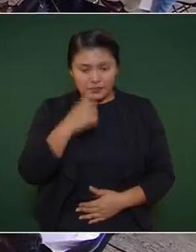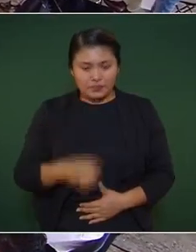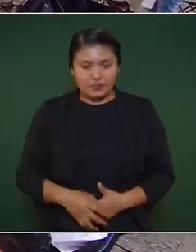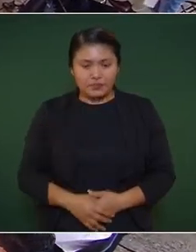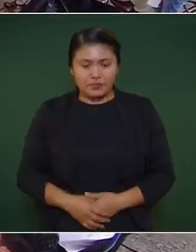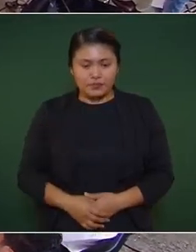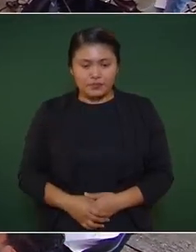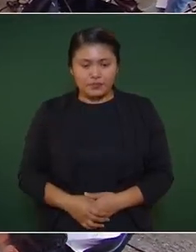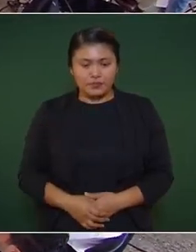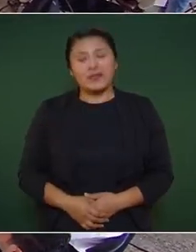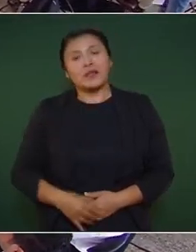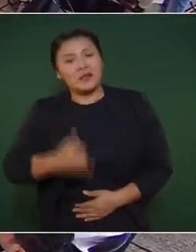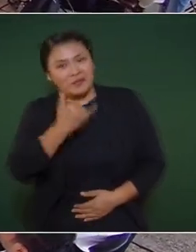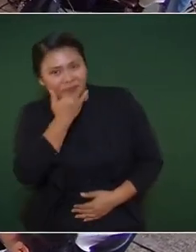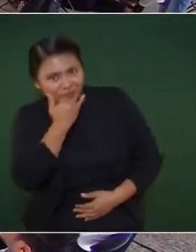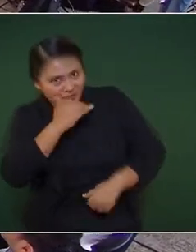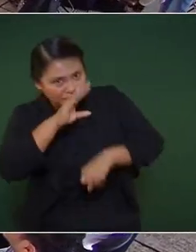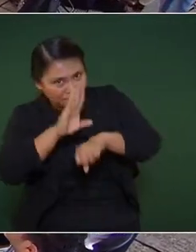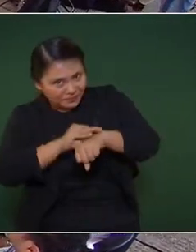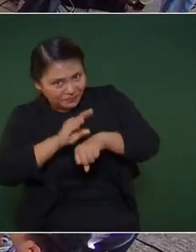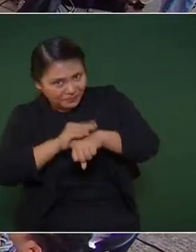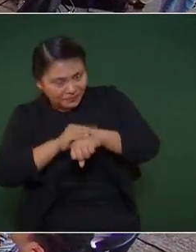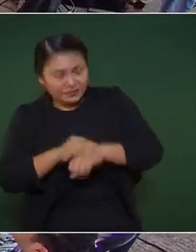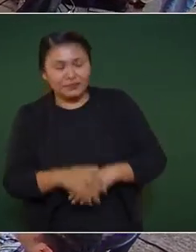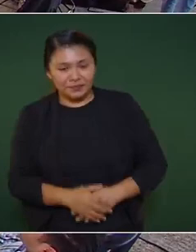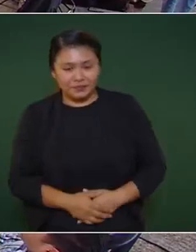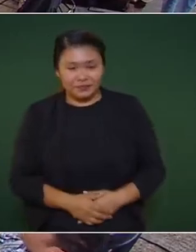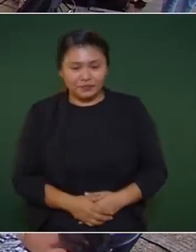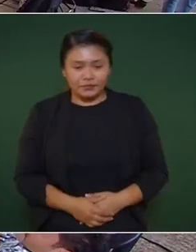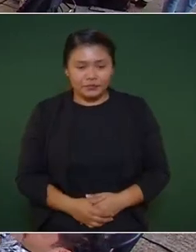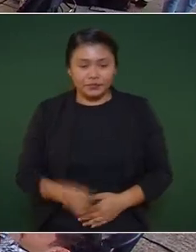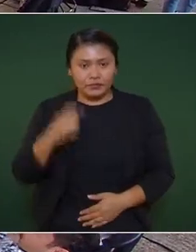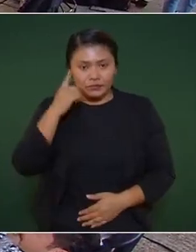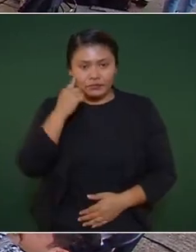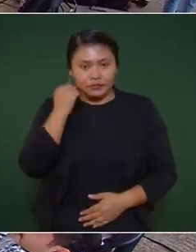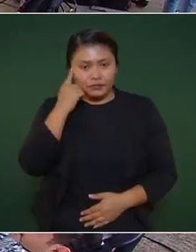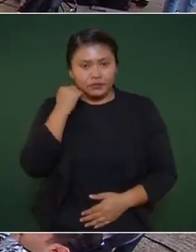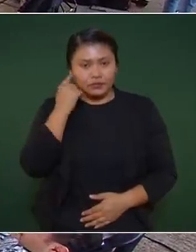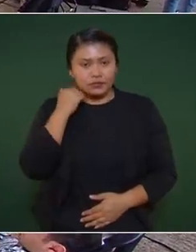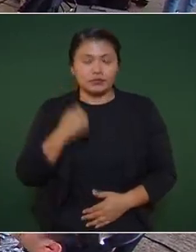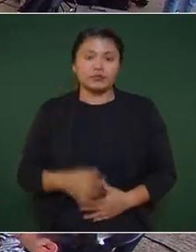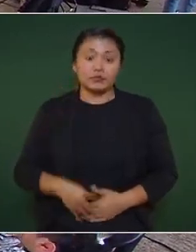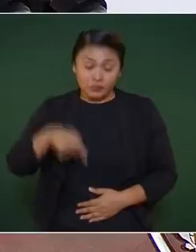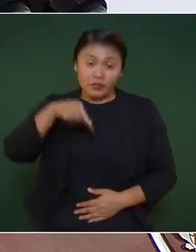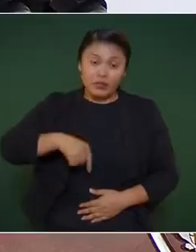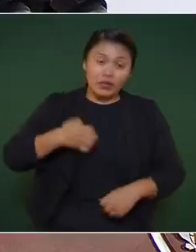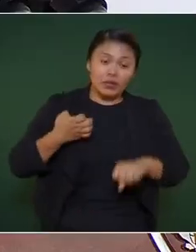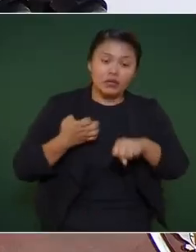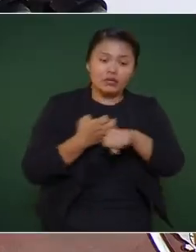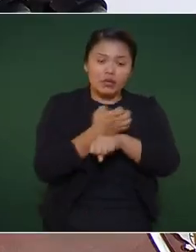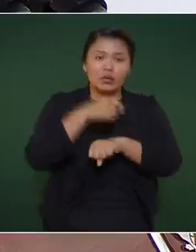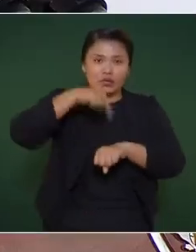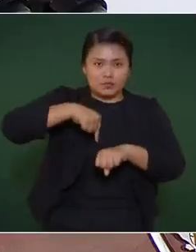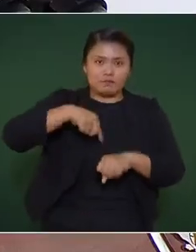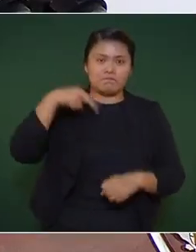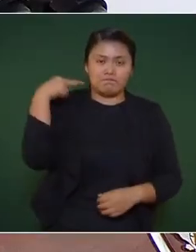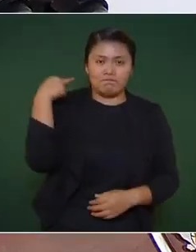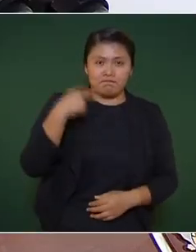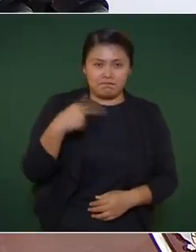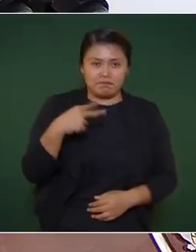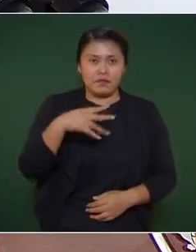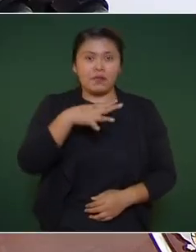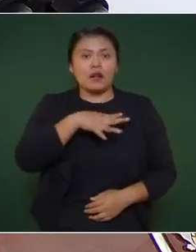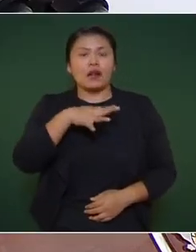Sí, con su permiso, presidente. No, efectivamente, aquí en el estado de Veracruz está